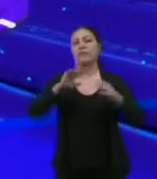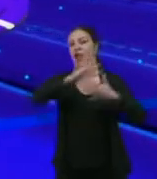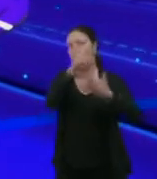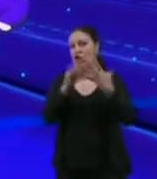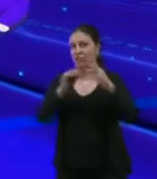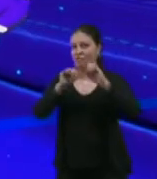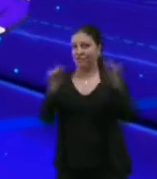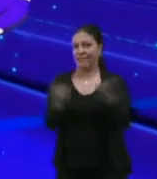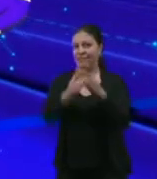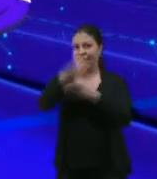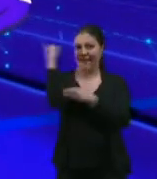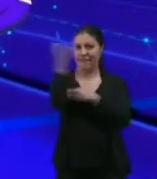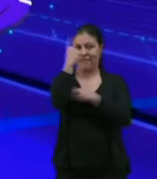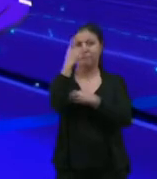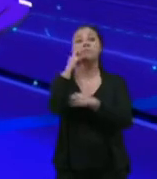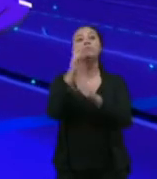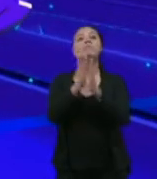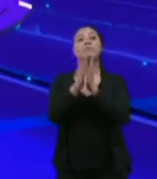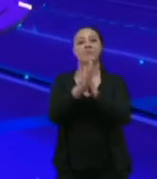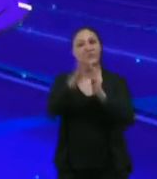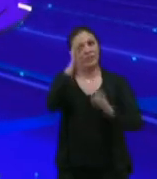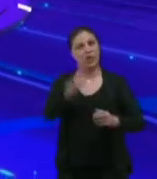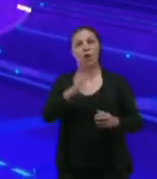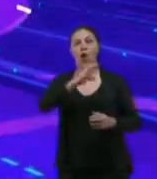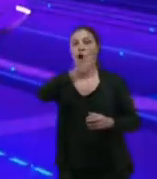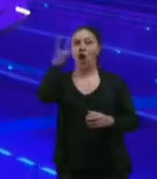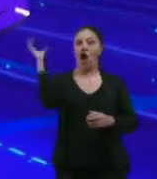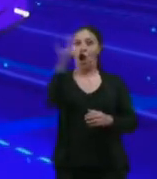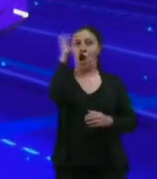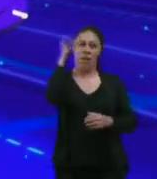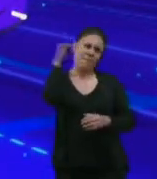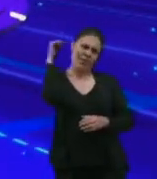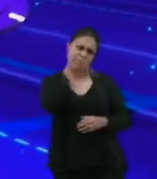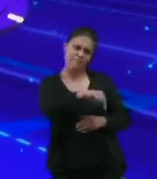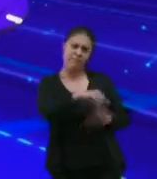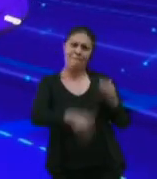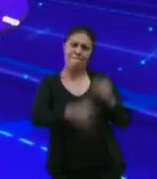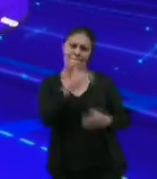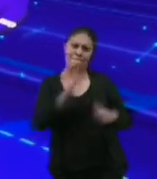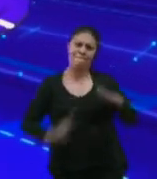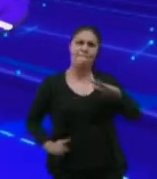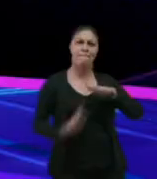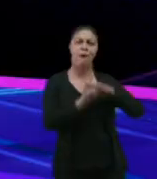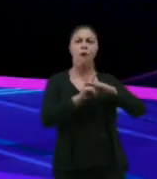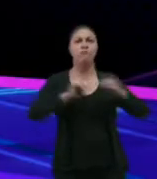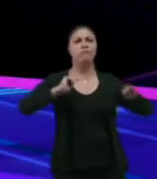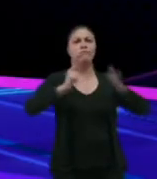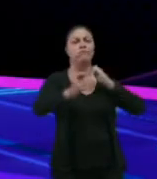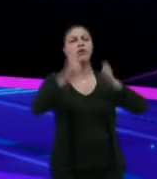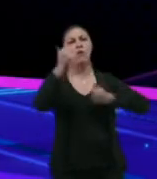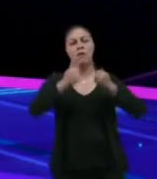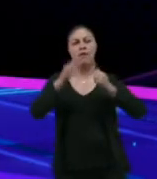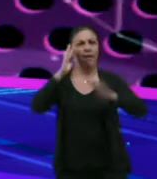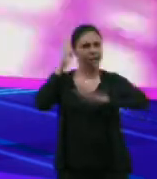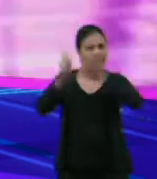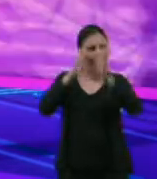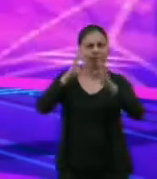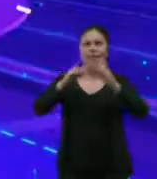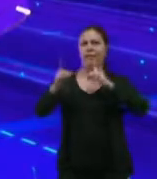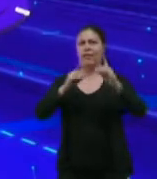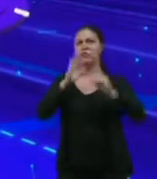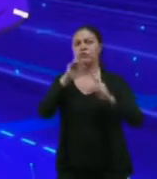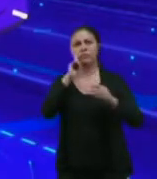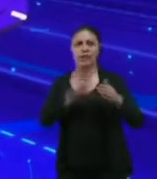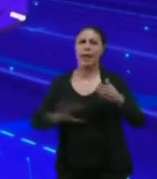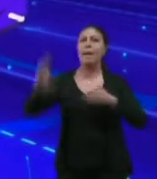colombia será el epicentro de la transformación del emprendimiento creativo y digital de américa latina' la